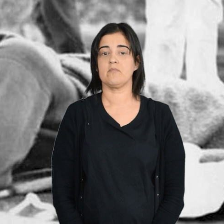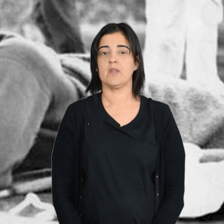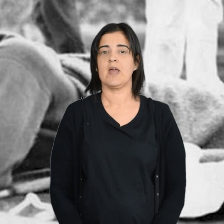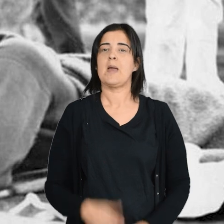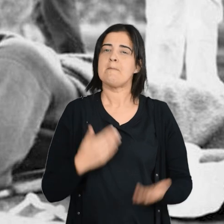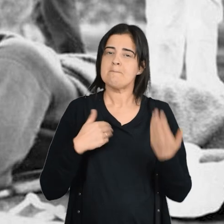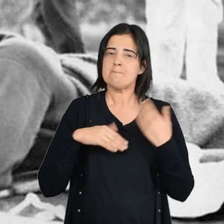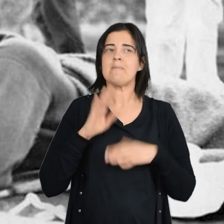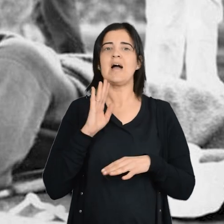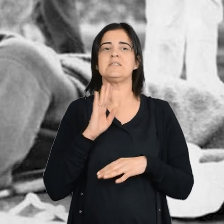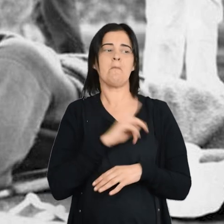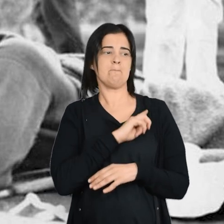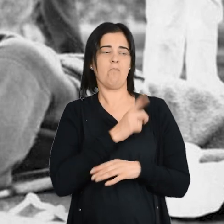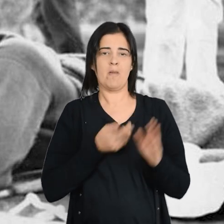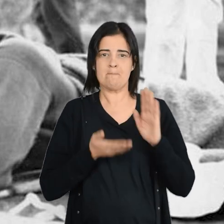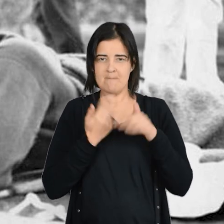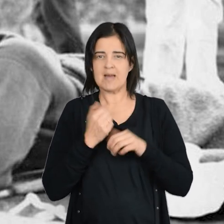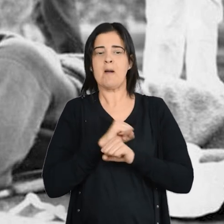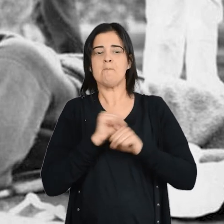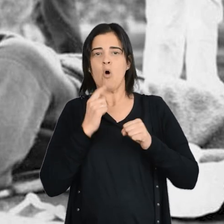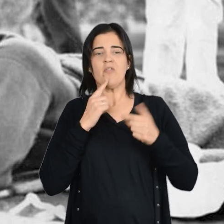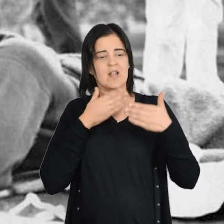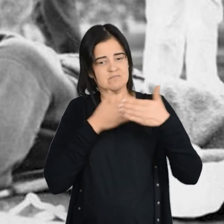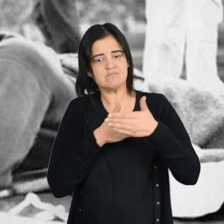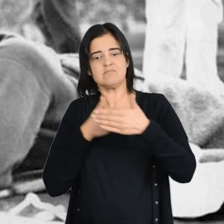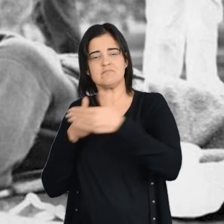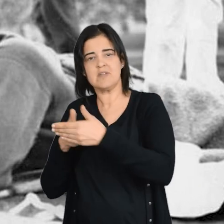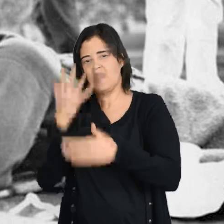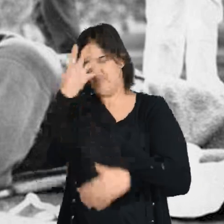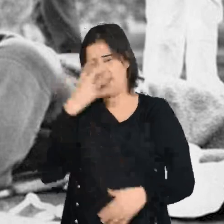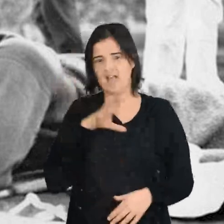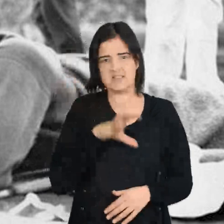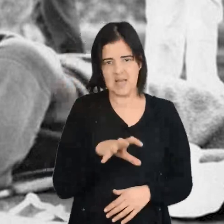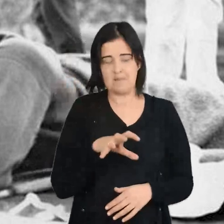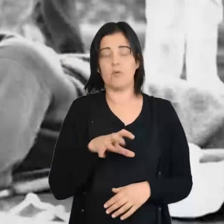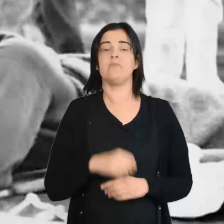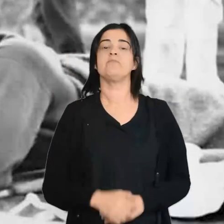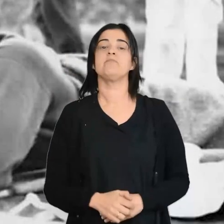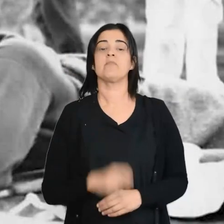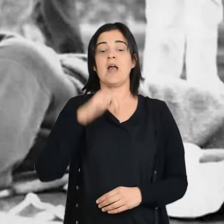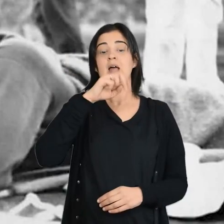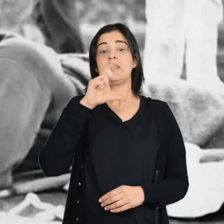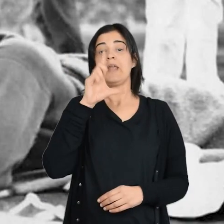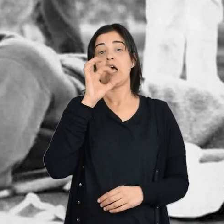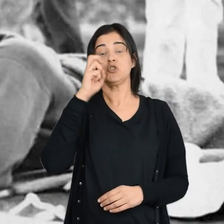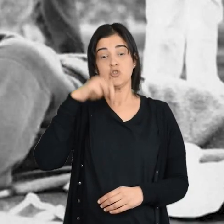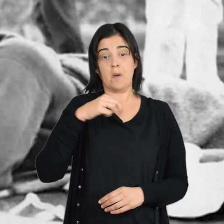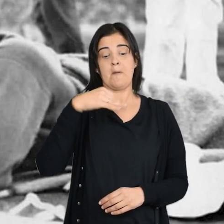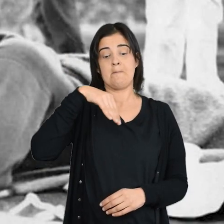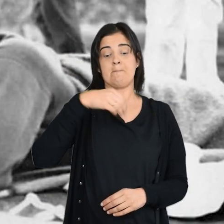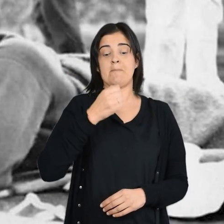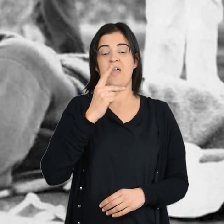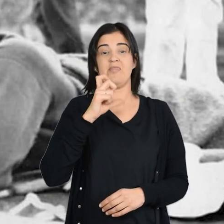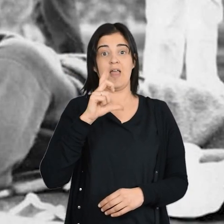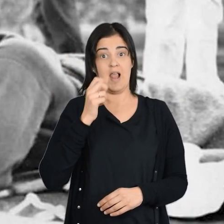es más poderoso que los gobiernos para derribar Las barreras raciales Nelson Mandela abogado y